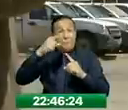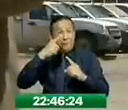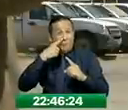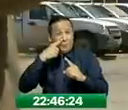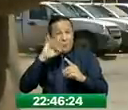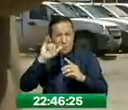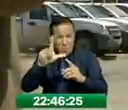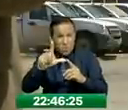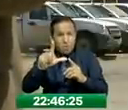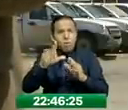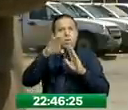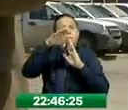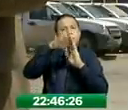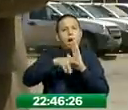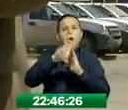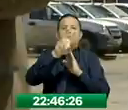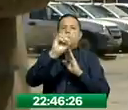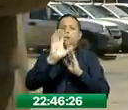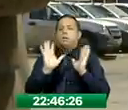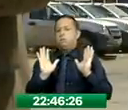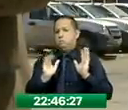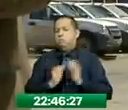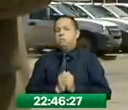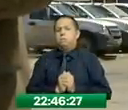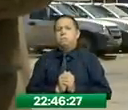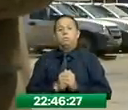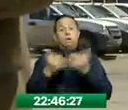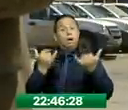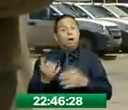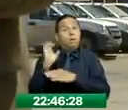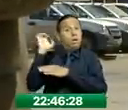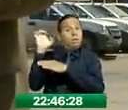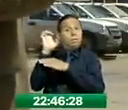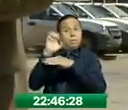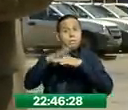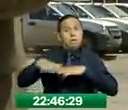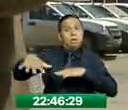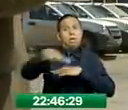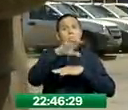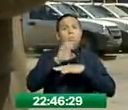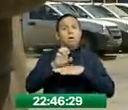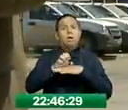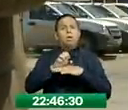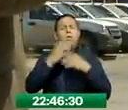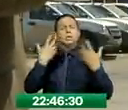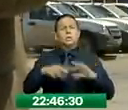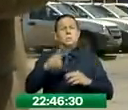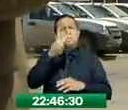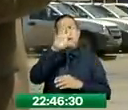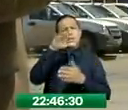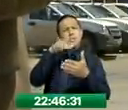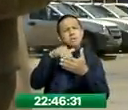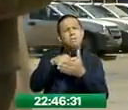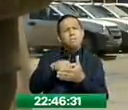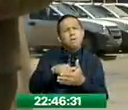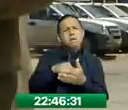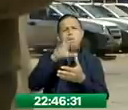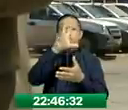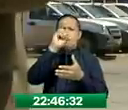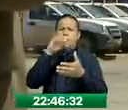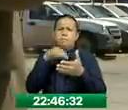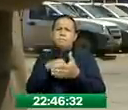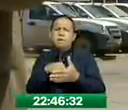dólares durante el estado de emergencia la empresa ha recibido a nivel nacional de 25 mil a 30 mil denuncias por exceso de cobro